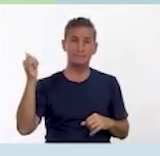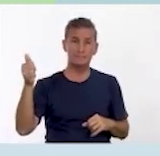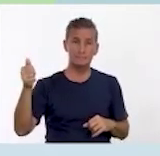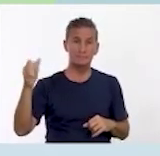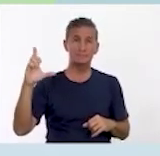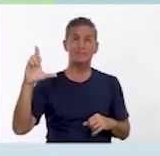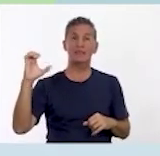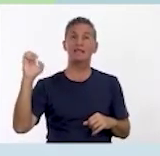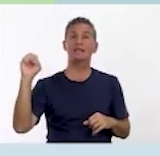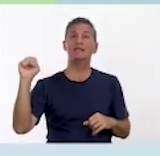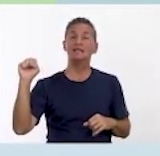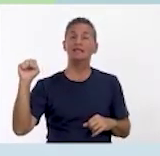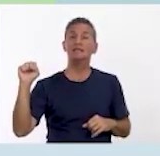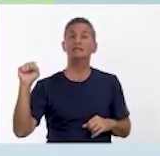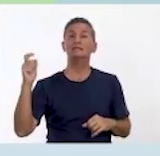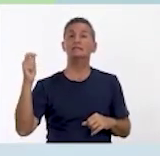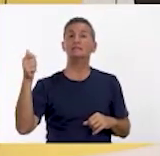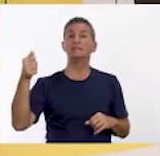qué? Porque